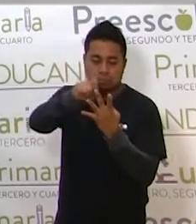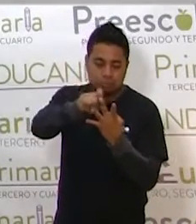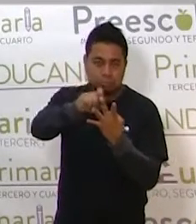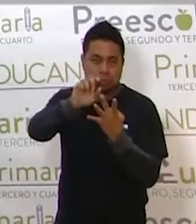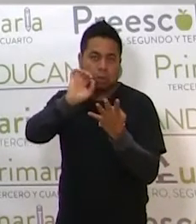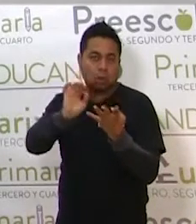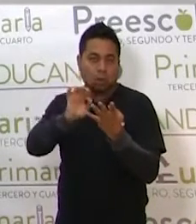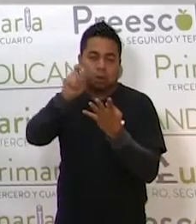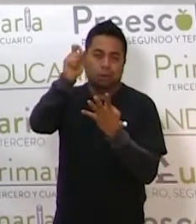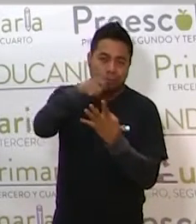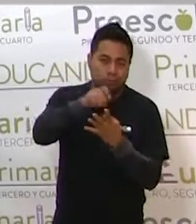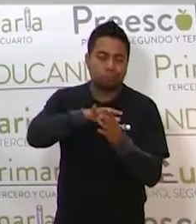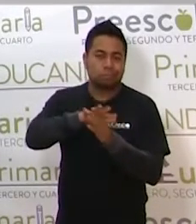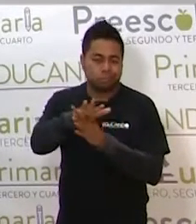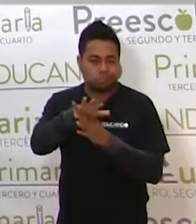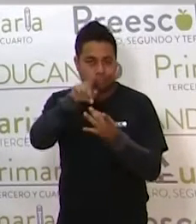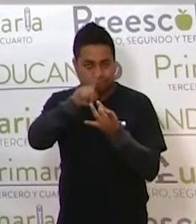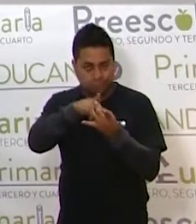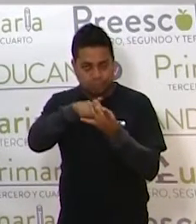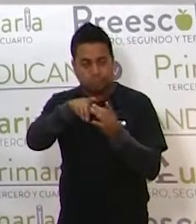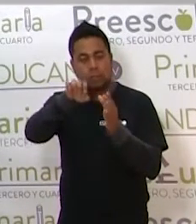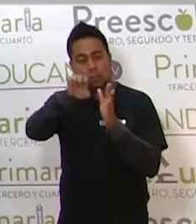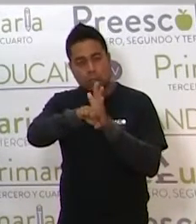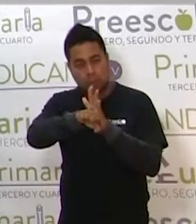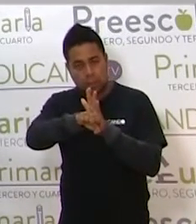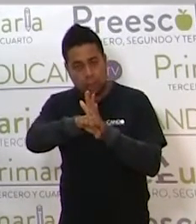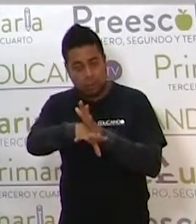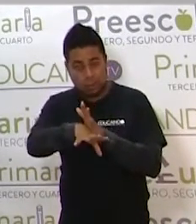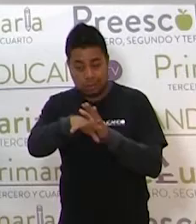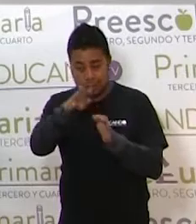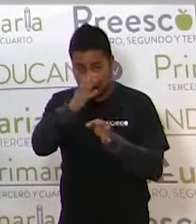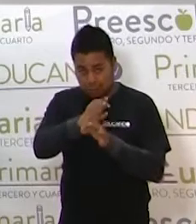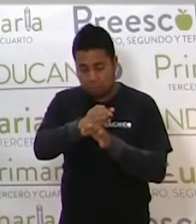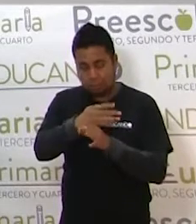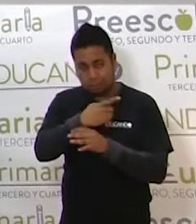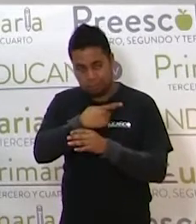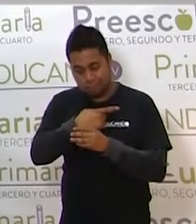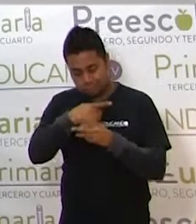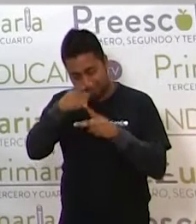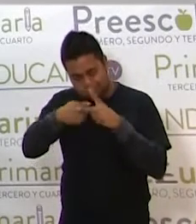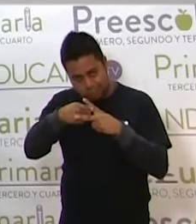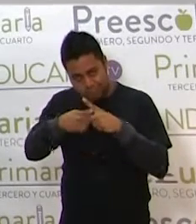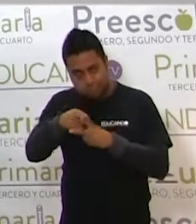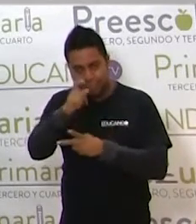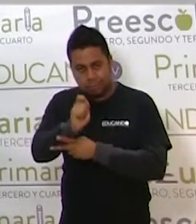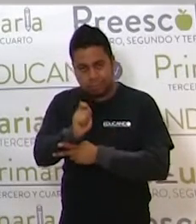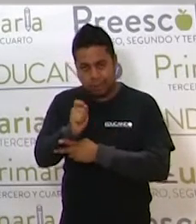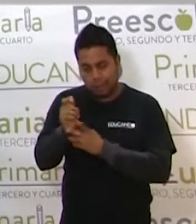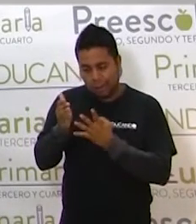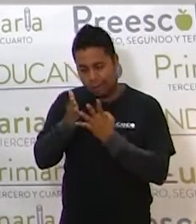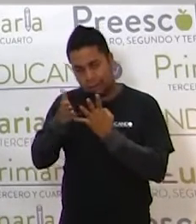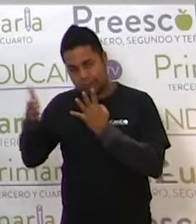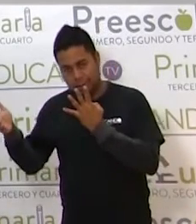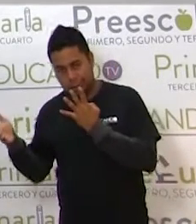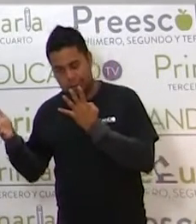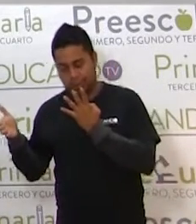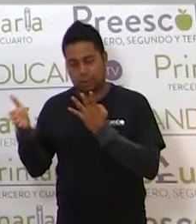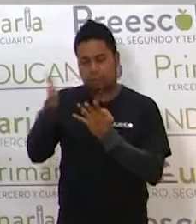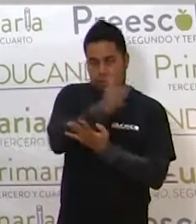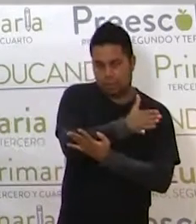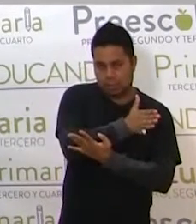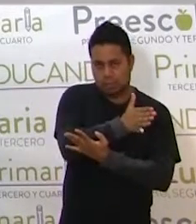fila en este caso el conteo tiene que hacer mucha atención de derecha a izquierda